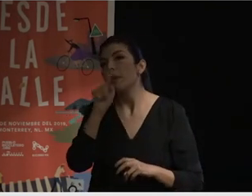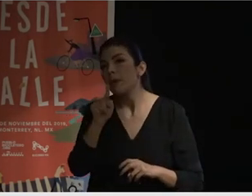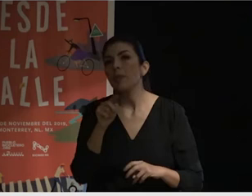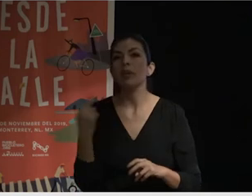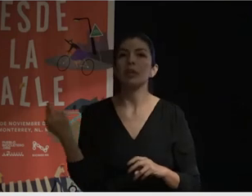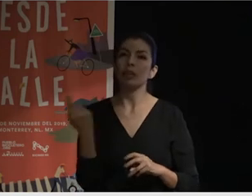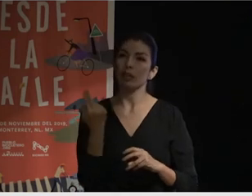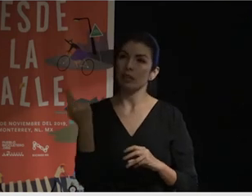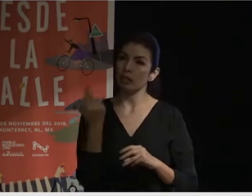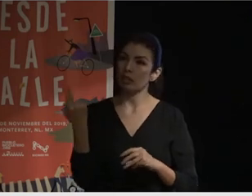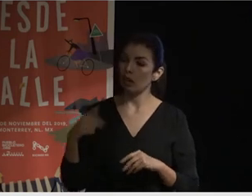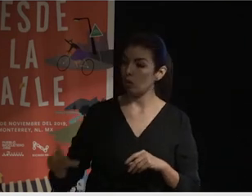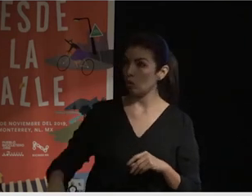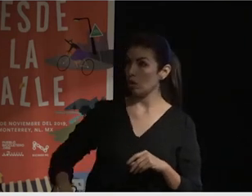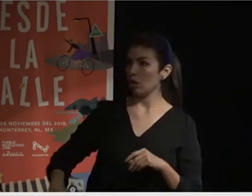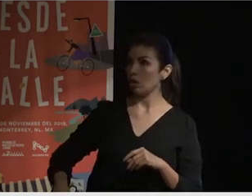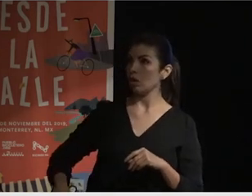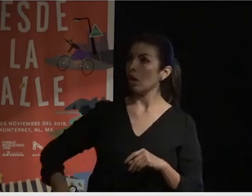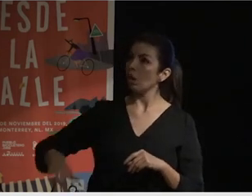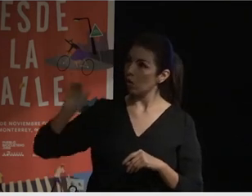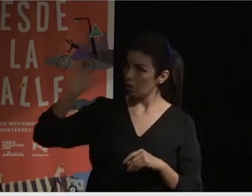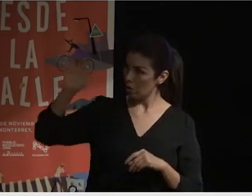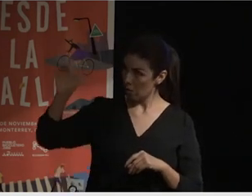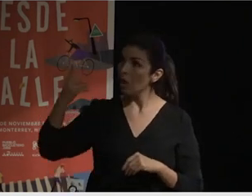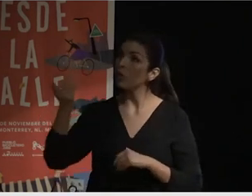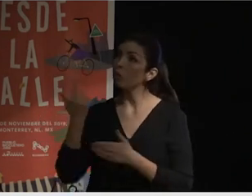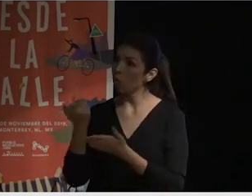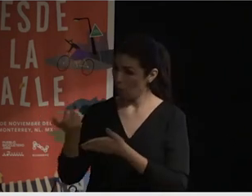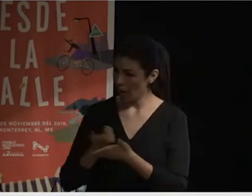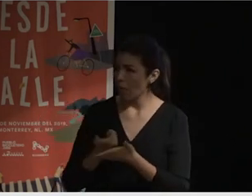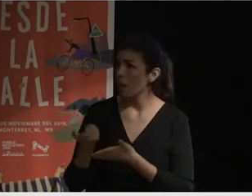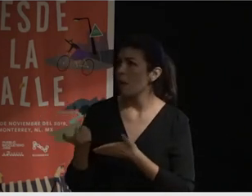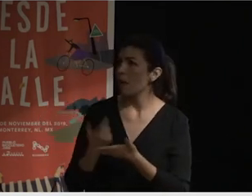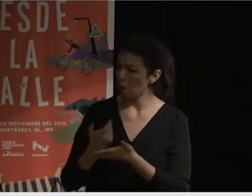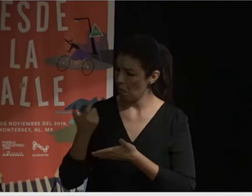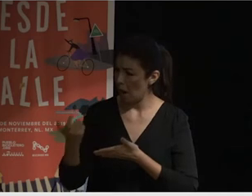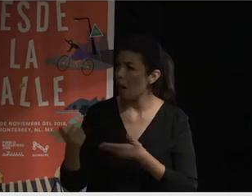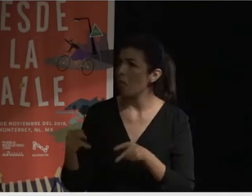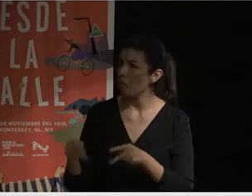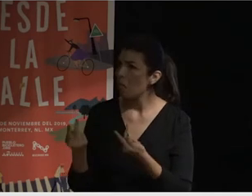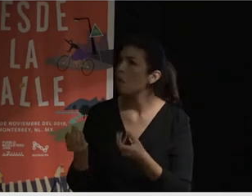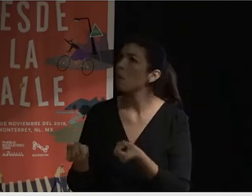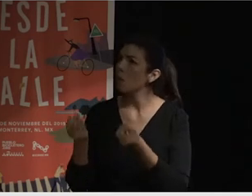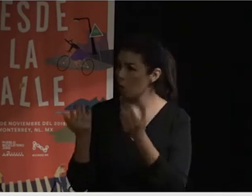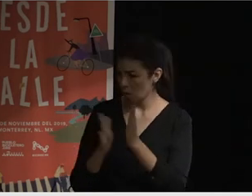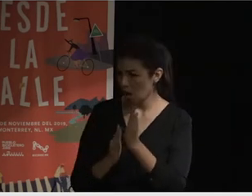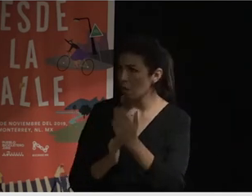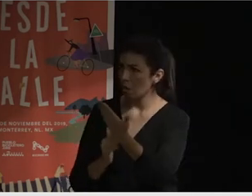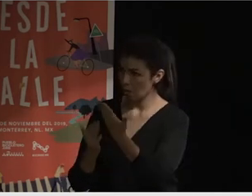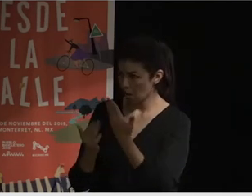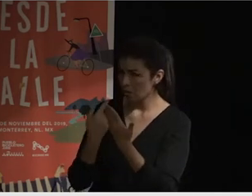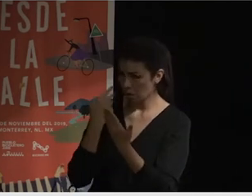rendición de cuentas del Estado, porque a mí no me van y me dicen, o porque tomó tal decisión, y claro, siempre estamos ahí para exigirlo porque se tiene